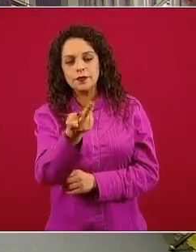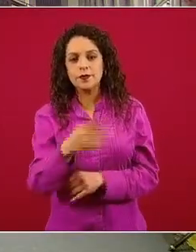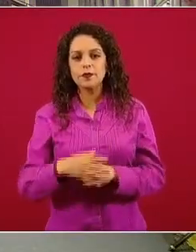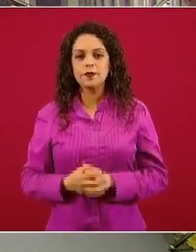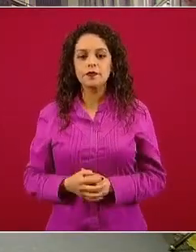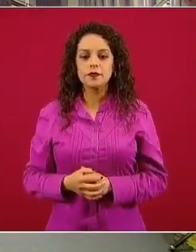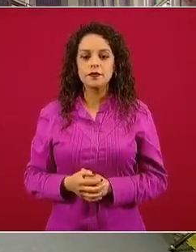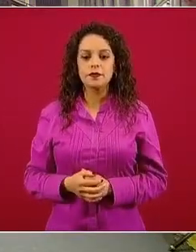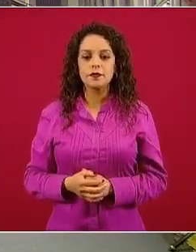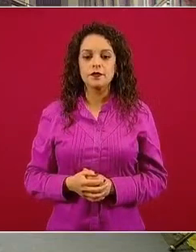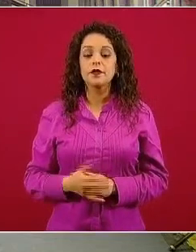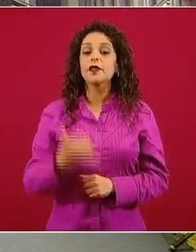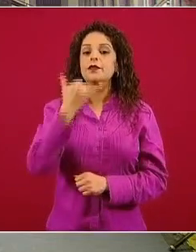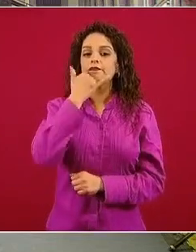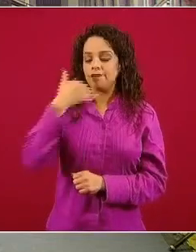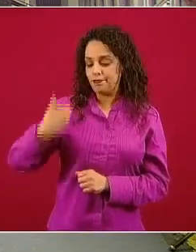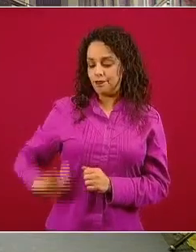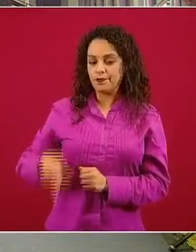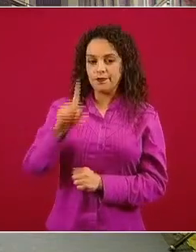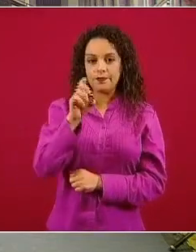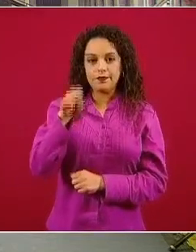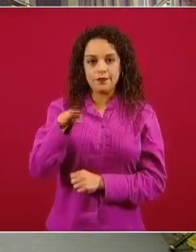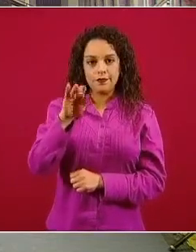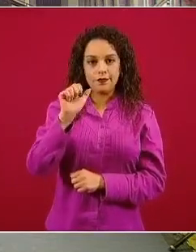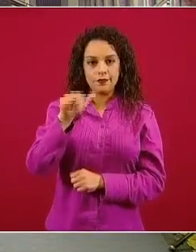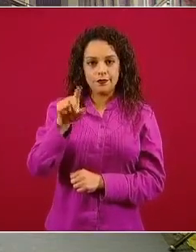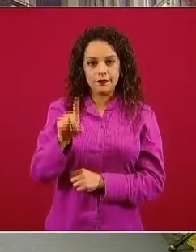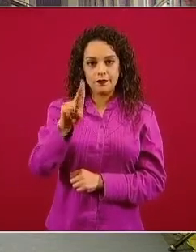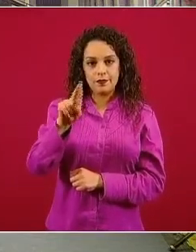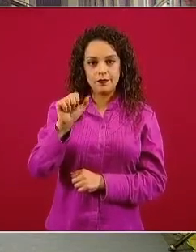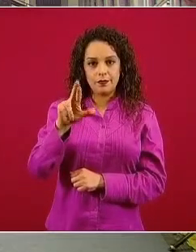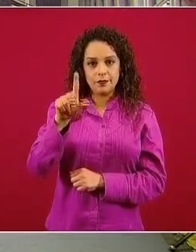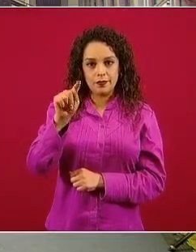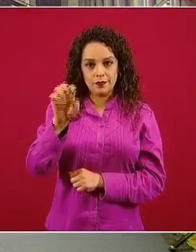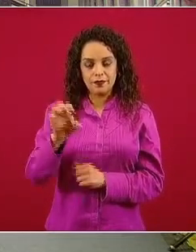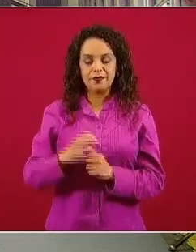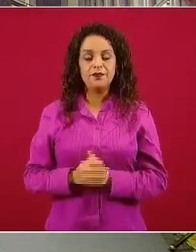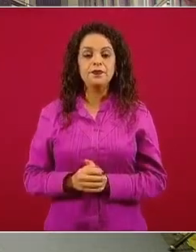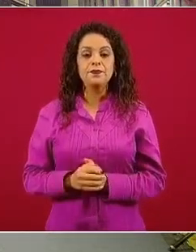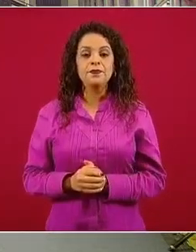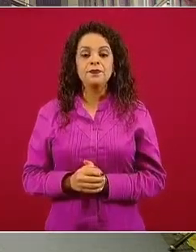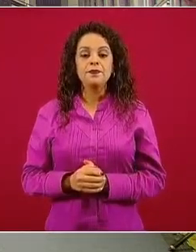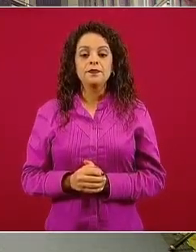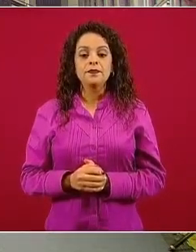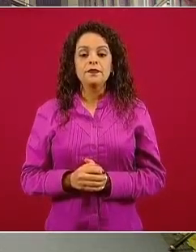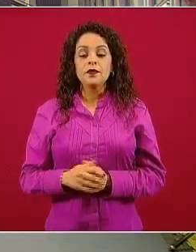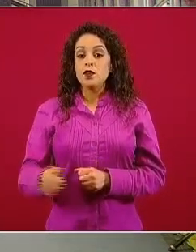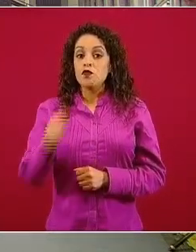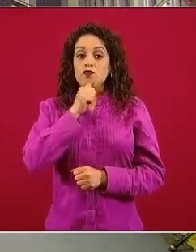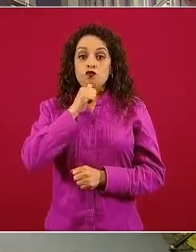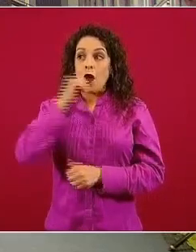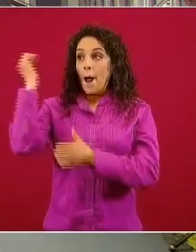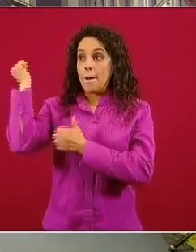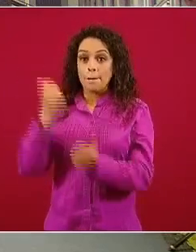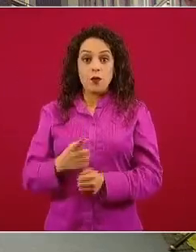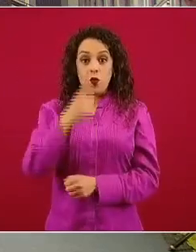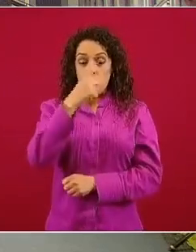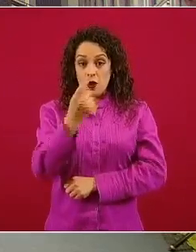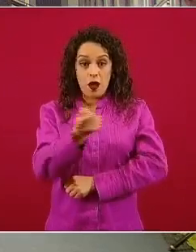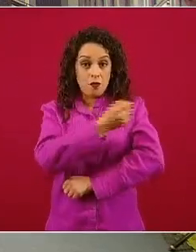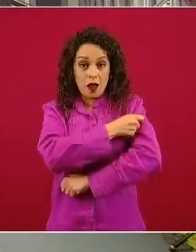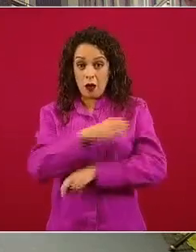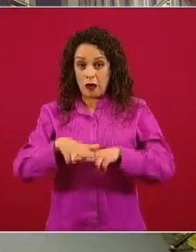no, Demián Duarte, Sonora Power, Lobos FM, Hermosillo. Mi pregunta, todavía no llega ni una sola vacuna, por lo menos no en